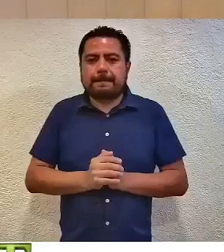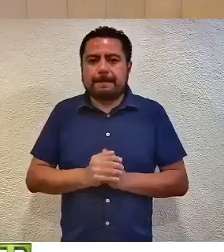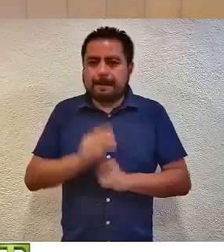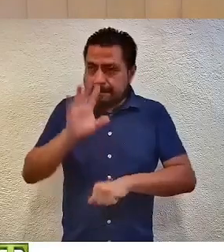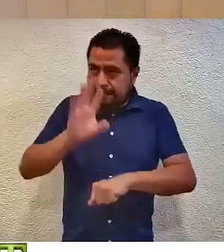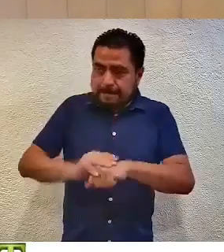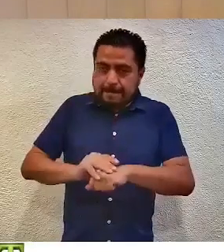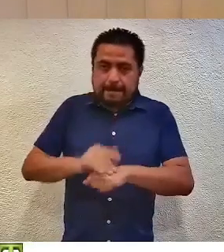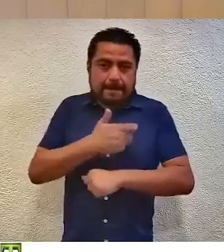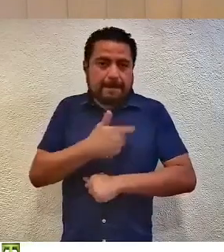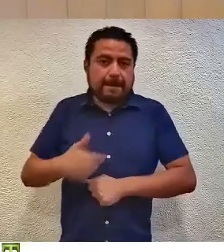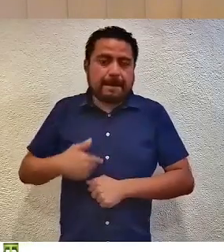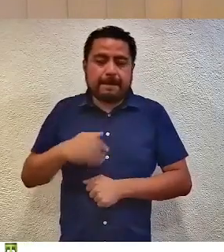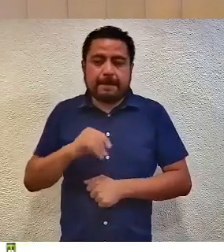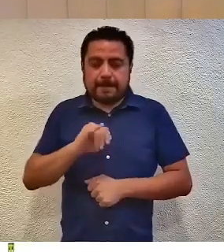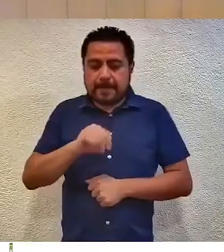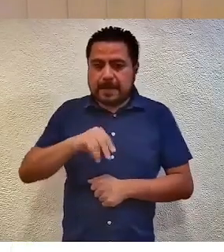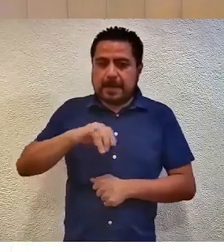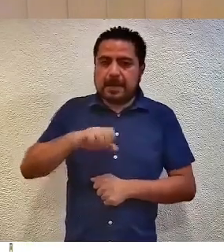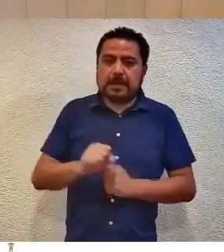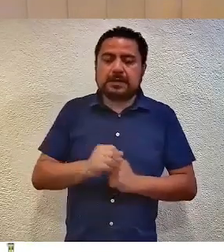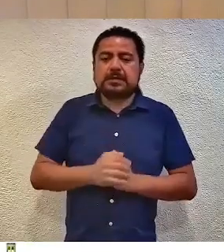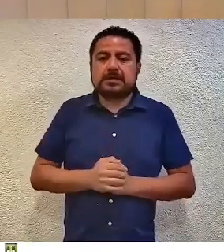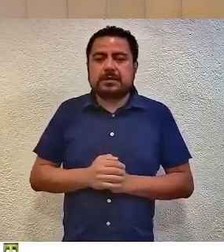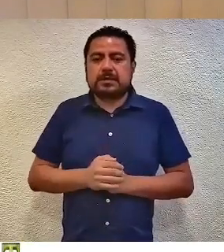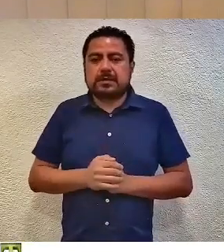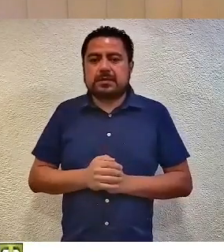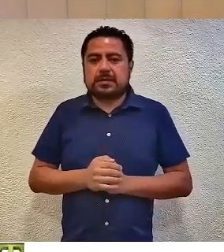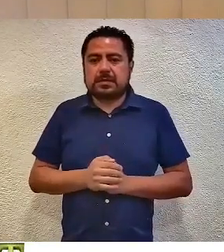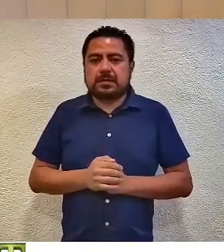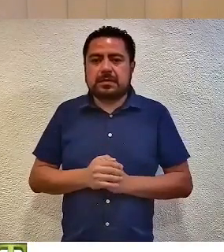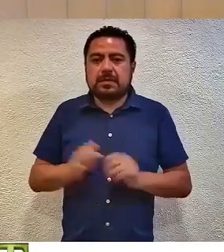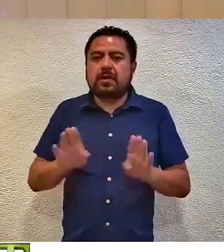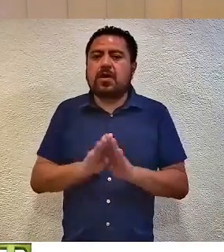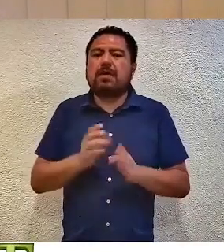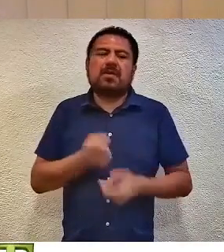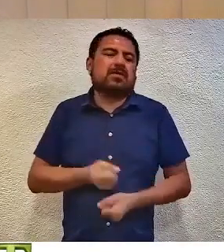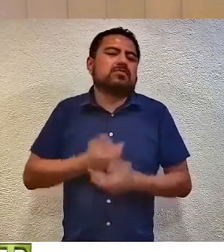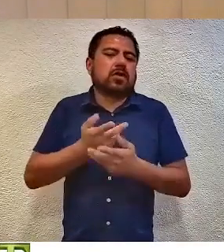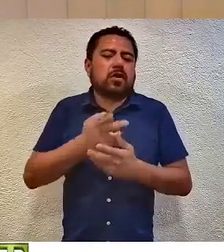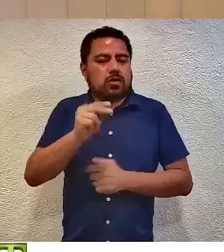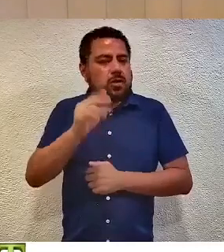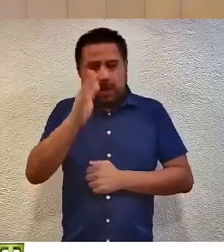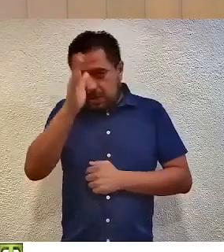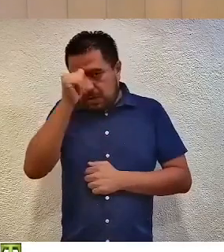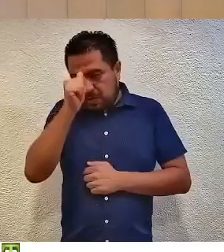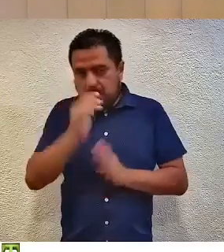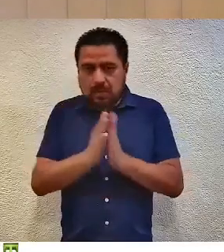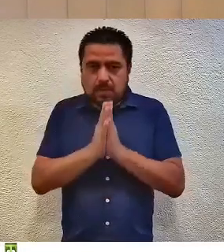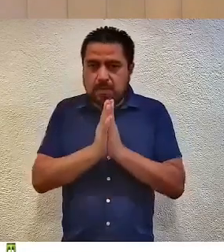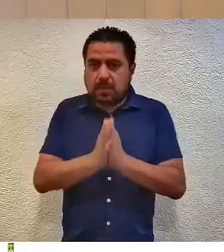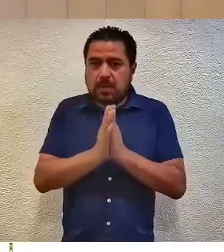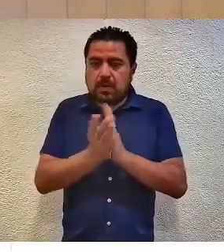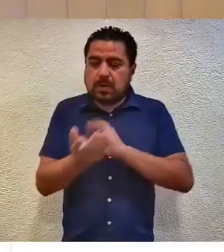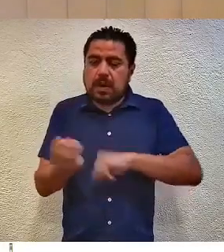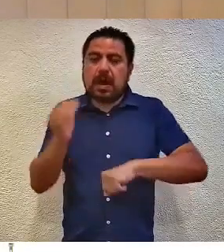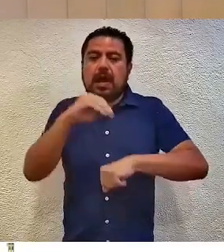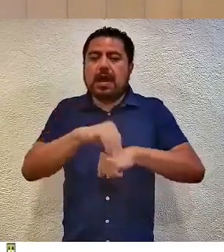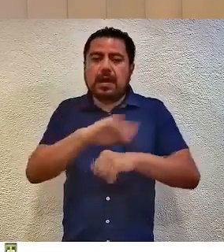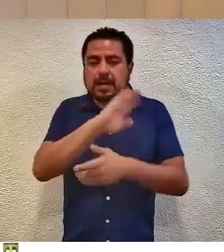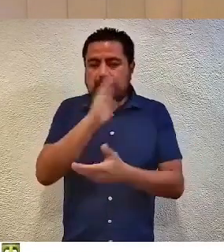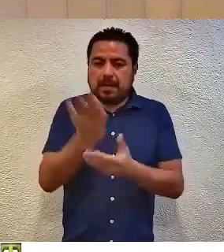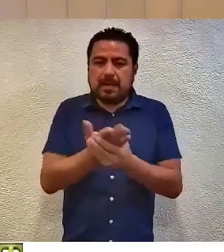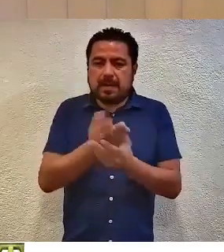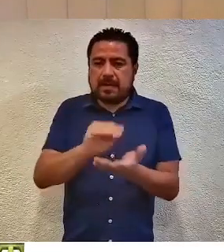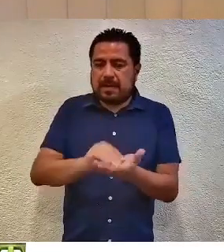autorización, magistrada presidenta, magistrado José Inés Betancur Salgado. Como lo manifesté, en contra, y pido que se agregue al